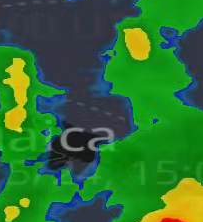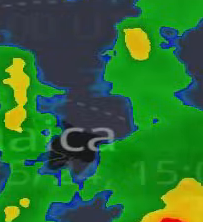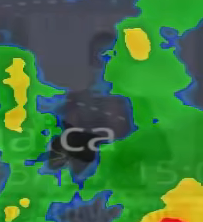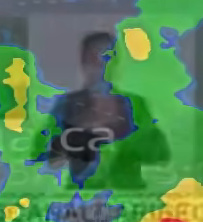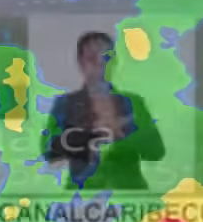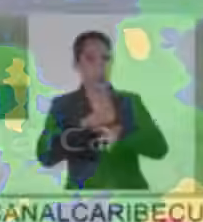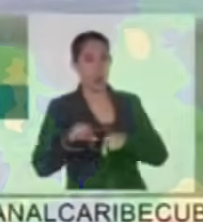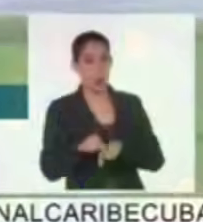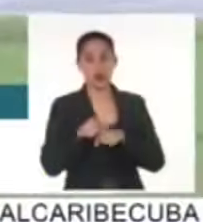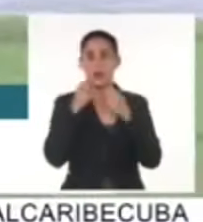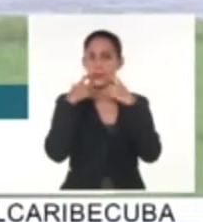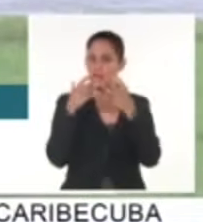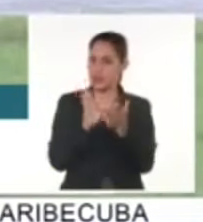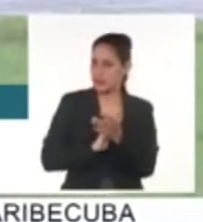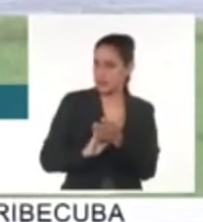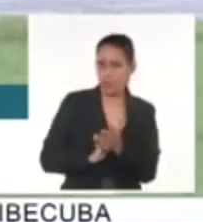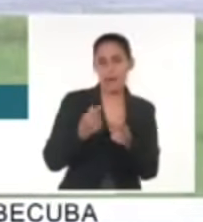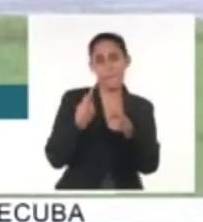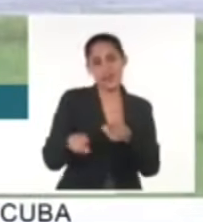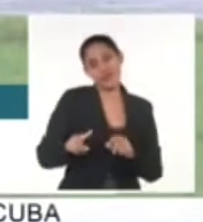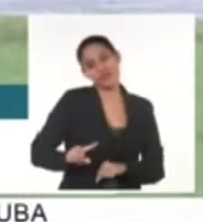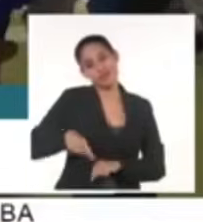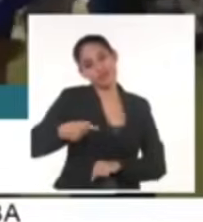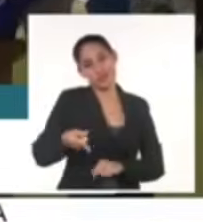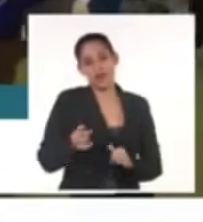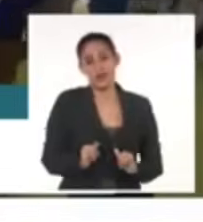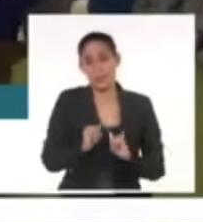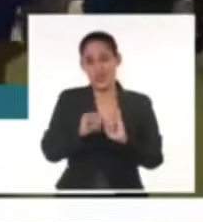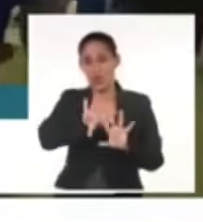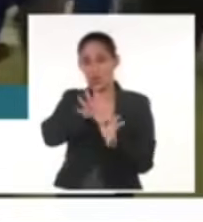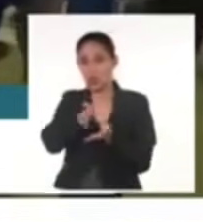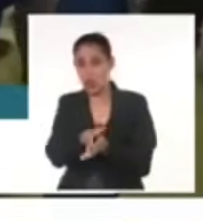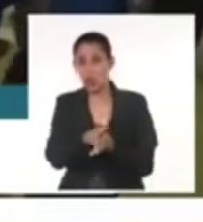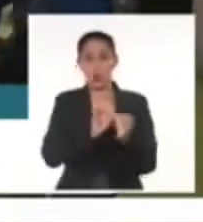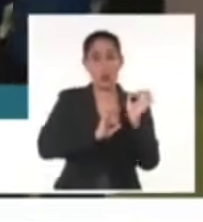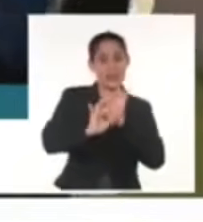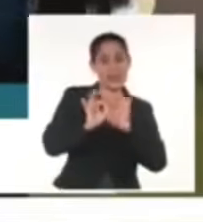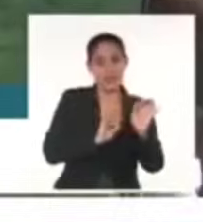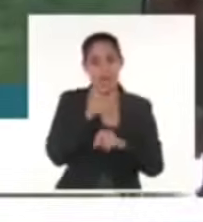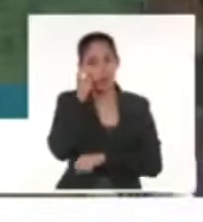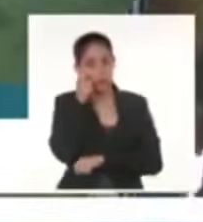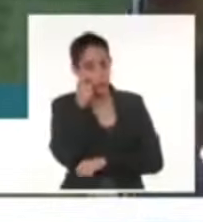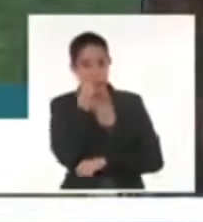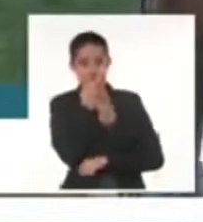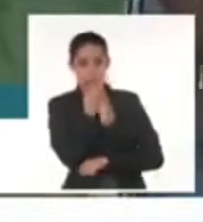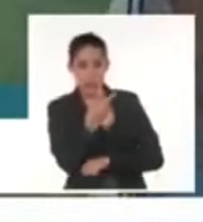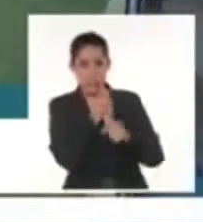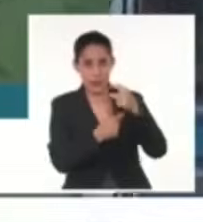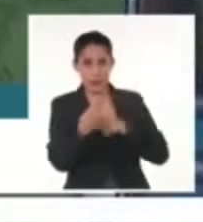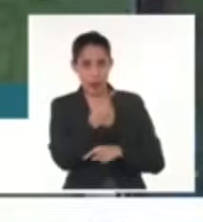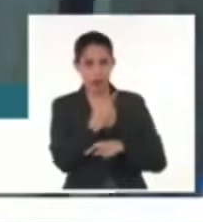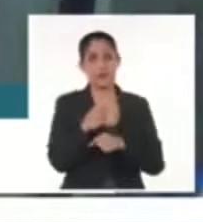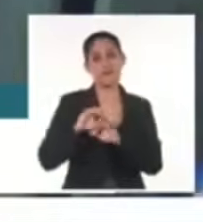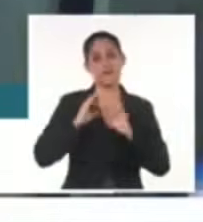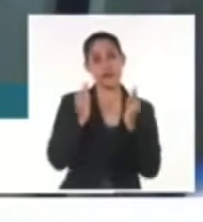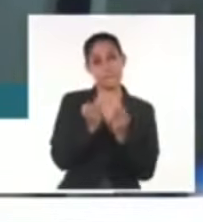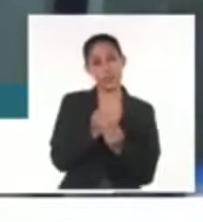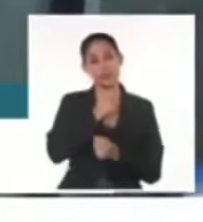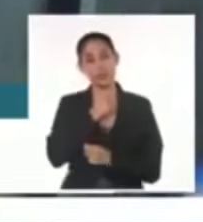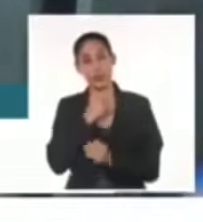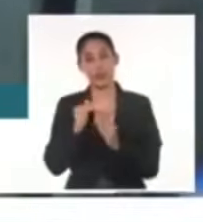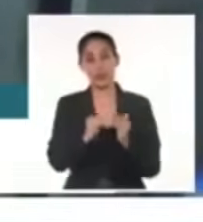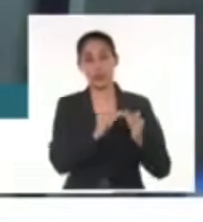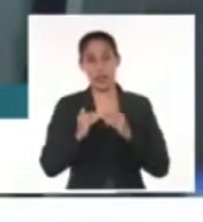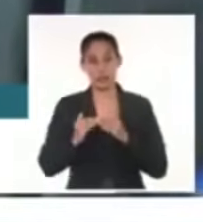estamos preparando con todo lo que podemos, y que claro está y como sabemos, una vez más acarreará